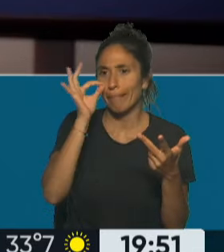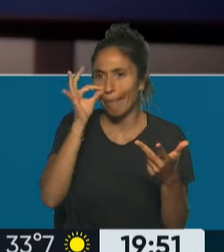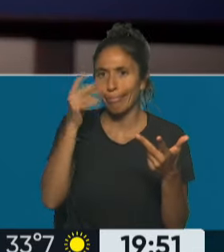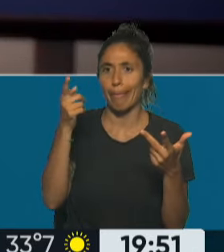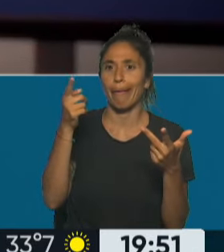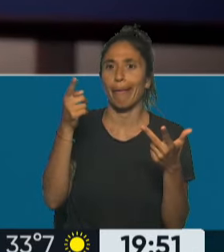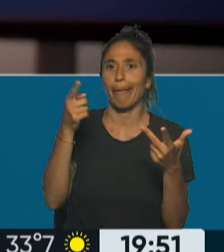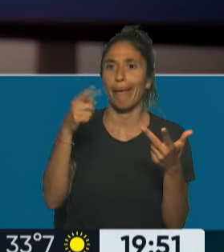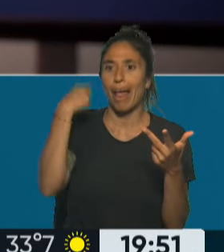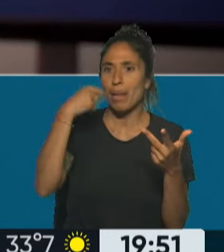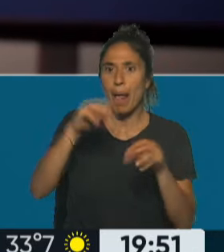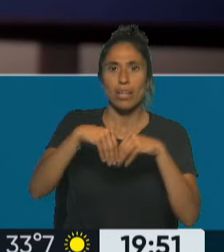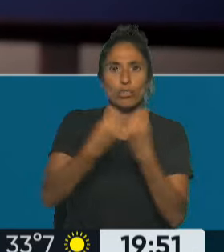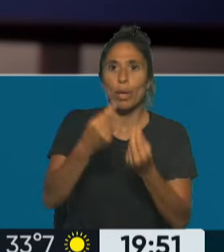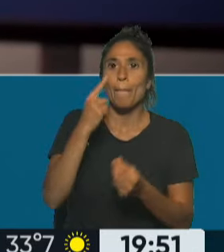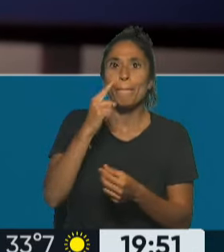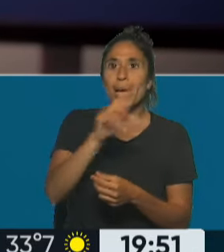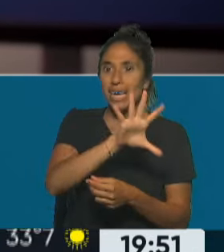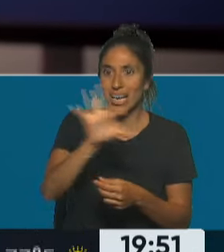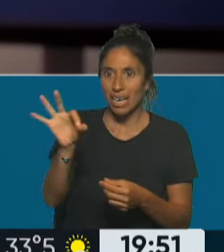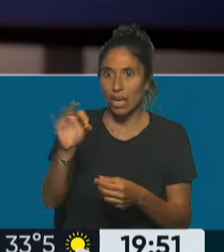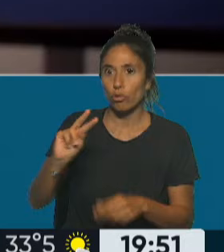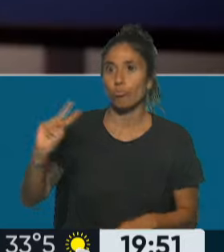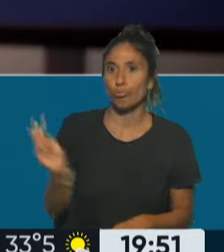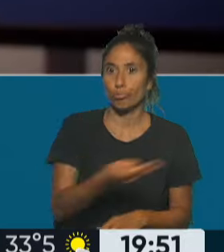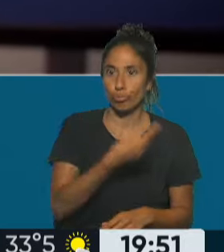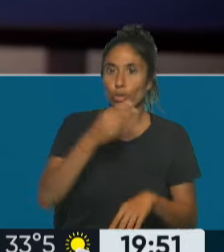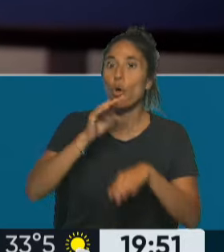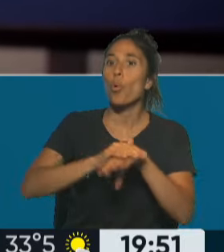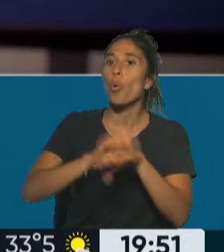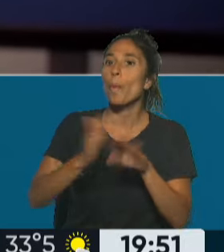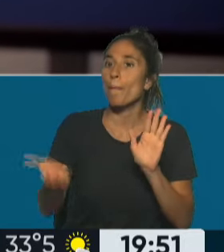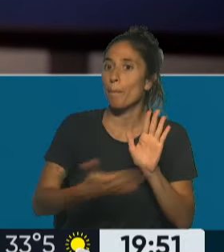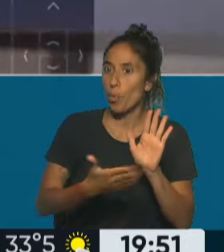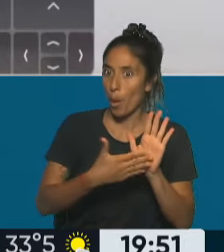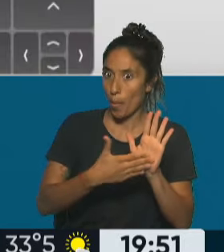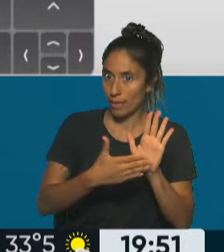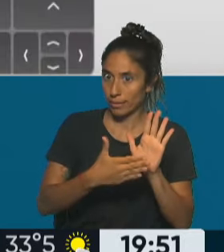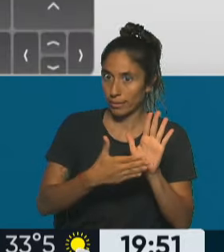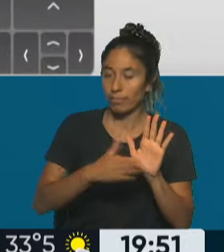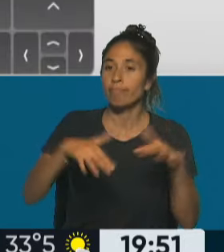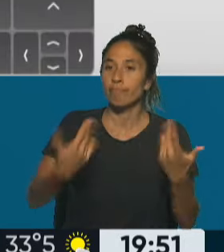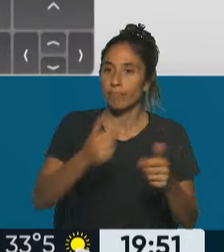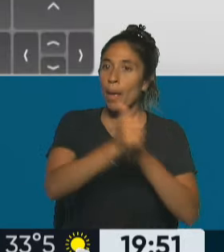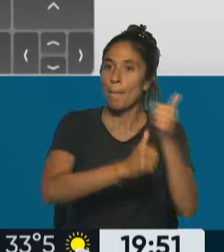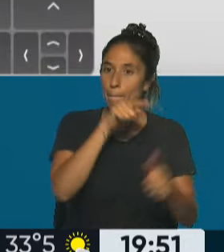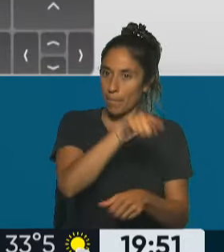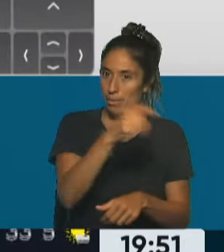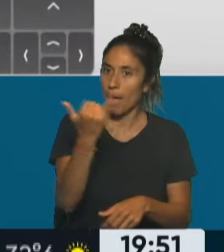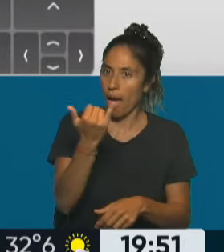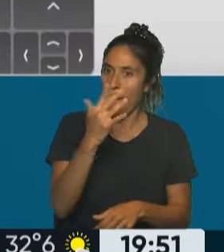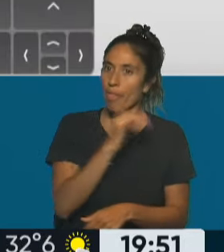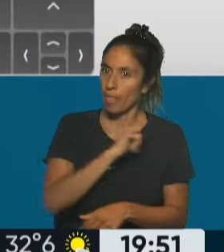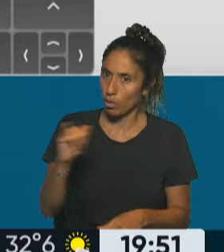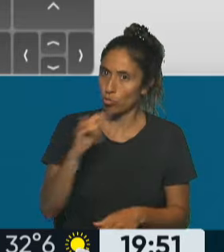humanos porque mataron más animales de lo que era necesario es un informe de reuters entonces tuvo polémica Imagínate si